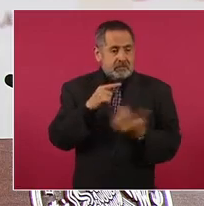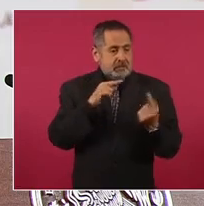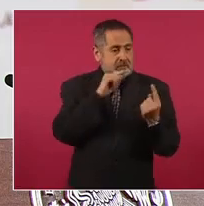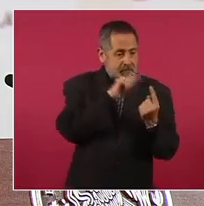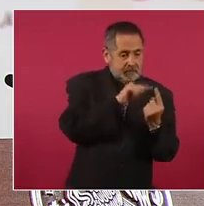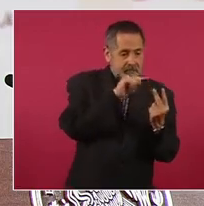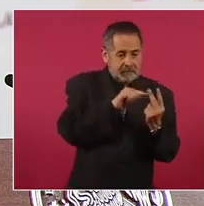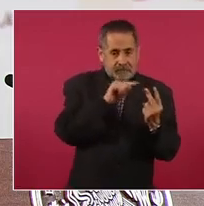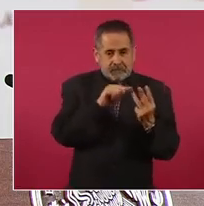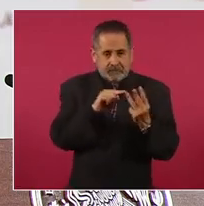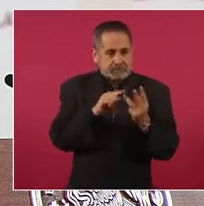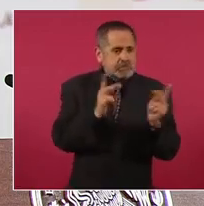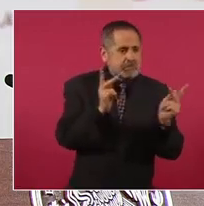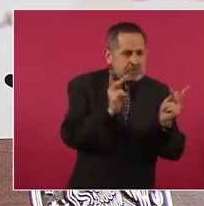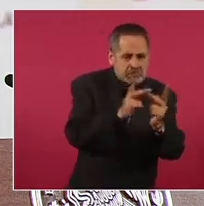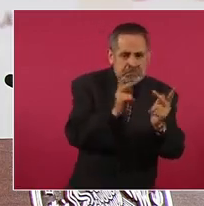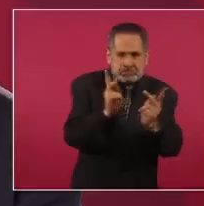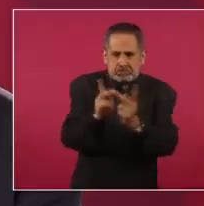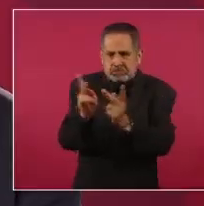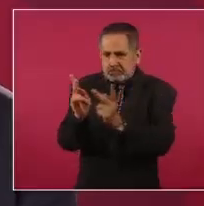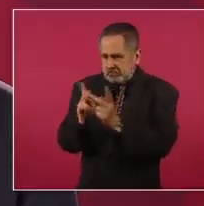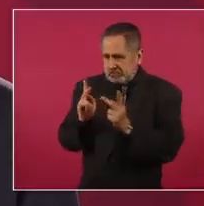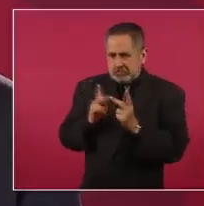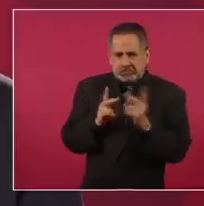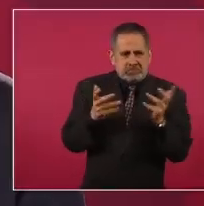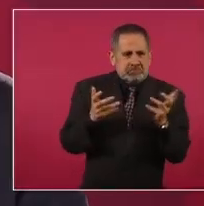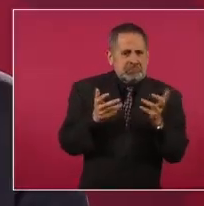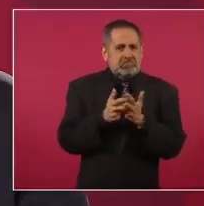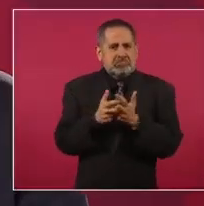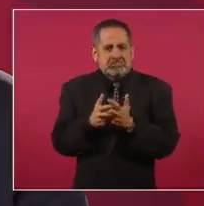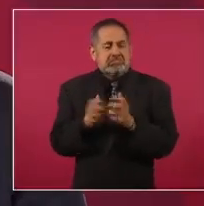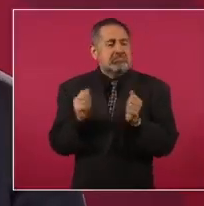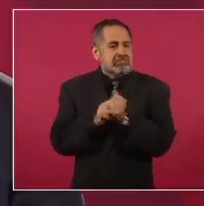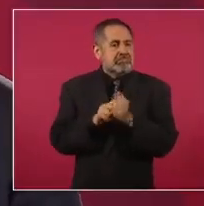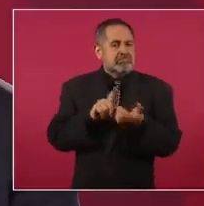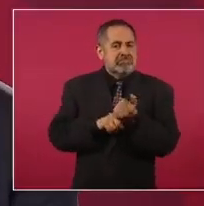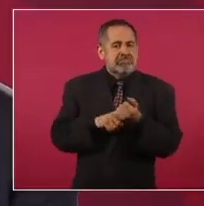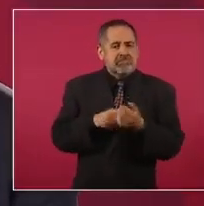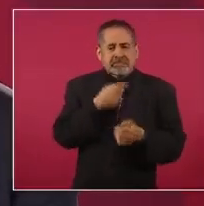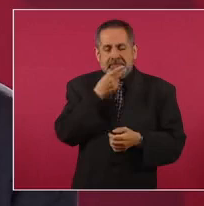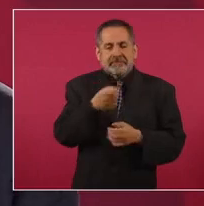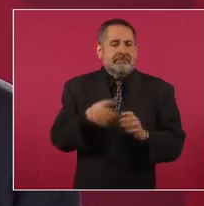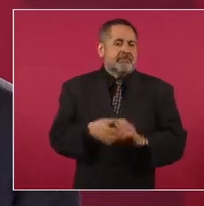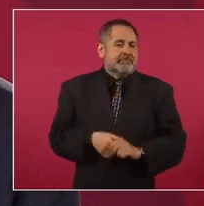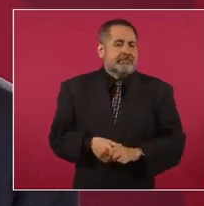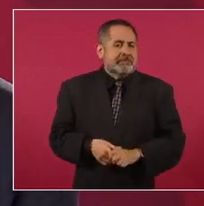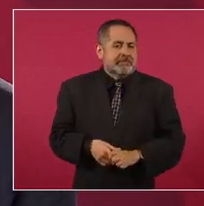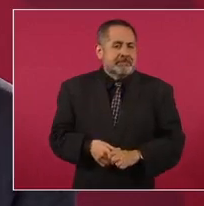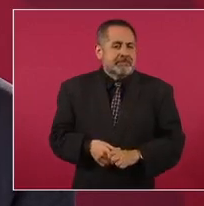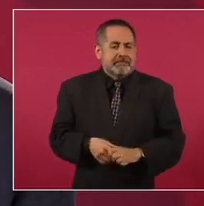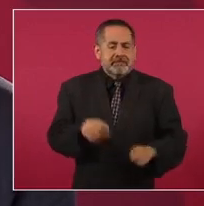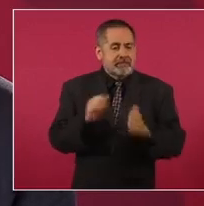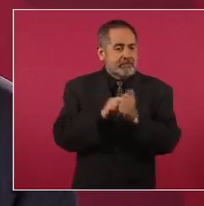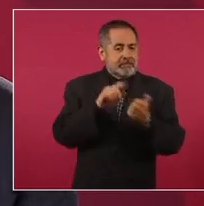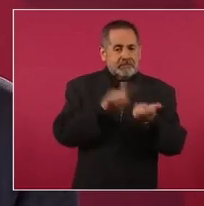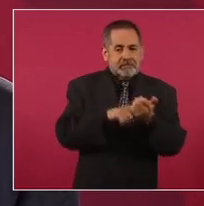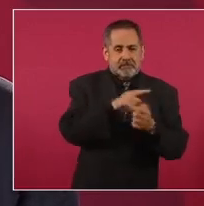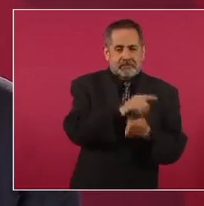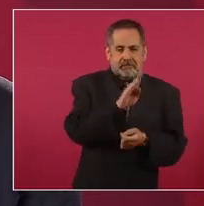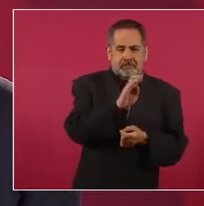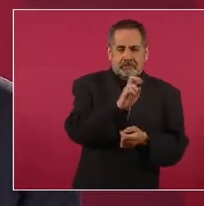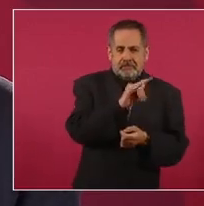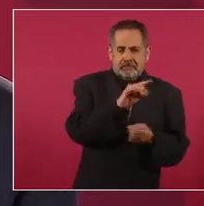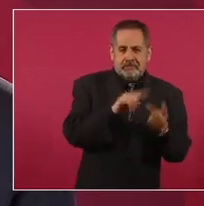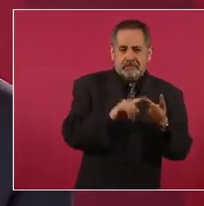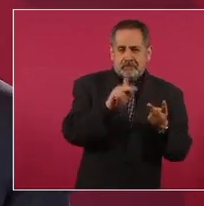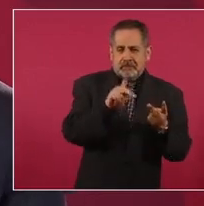complementarias de coincidencia, de match en este mensaje, que tienen que ver con los testimonios del Benny, de